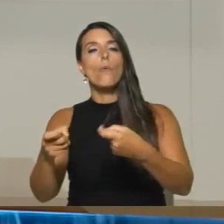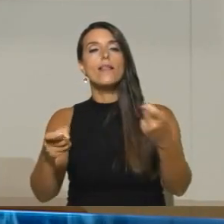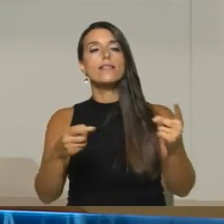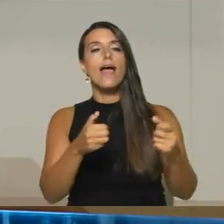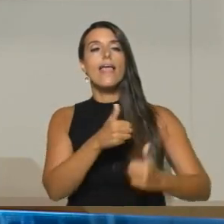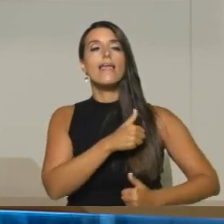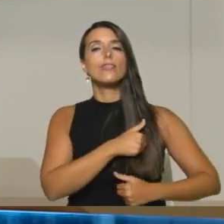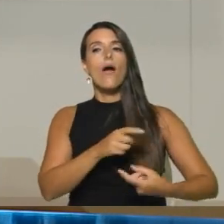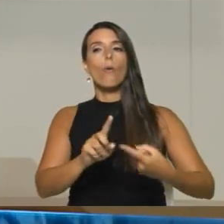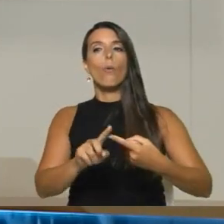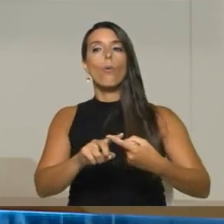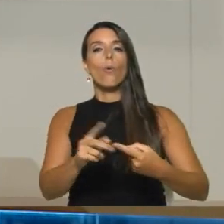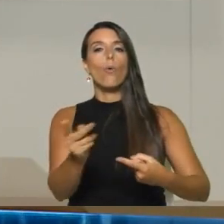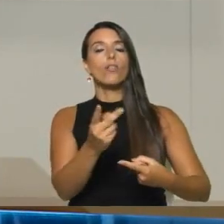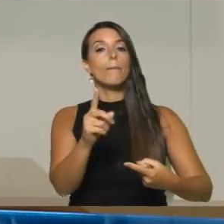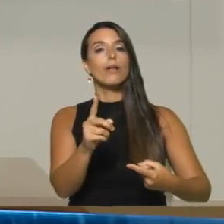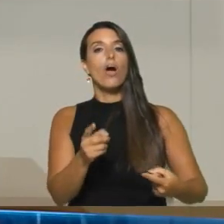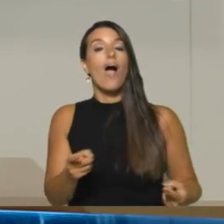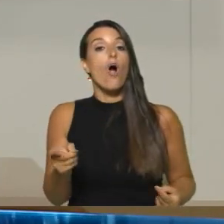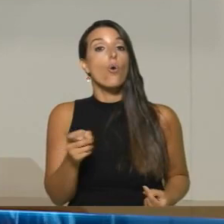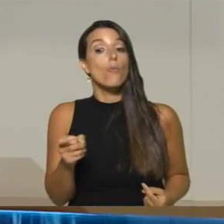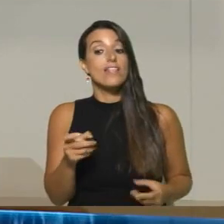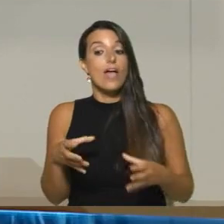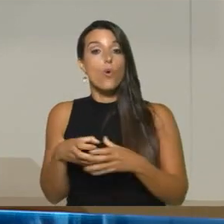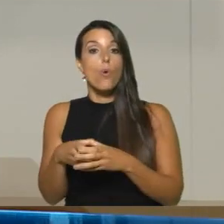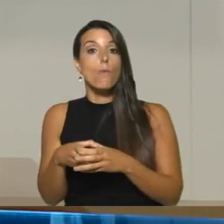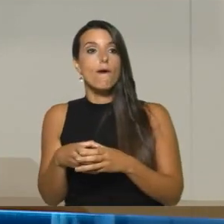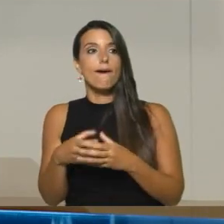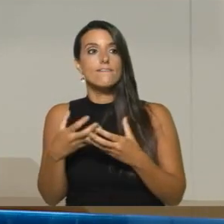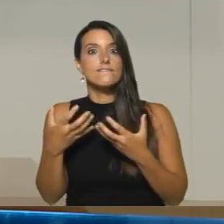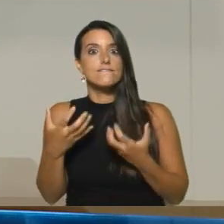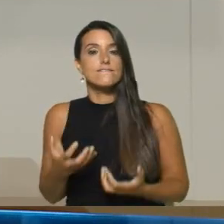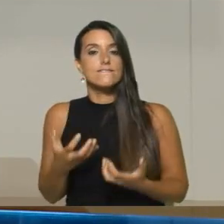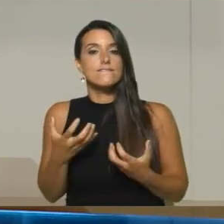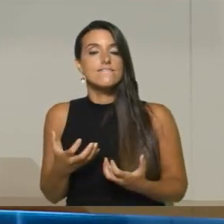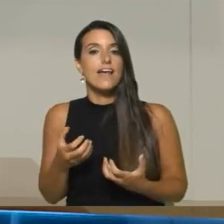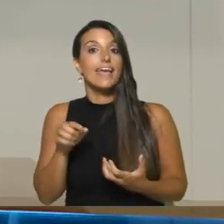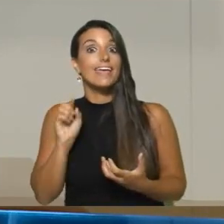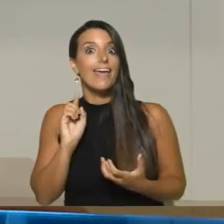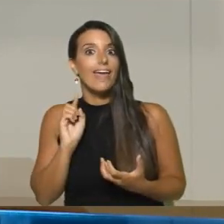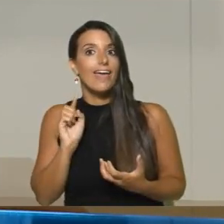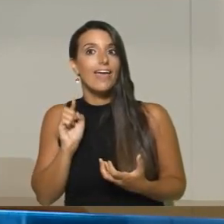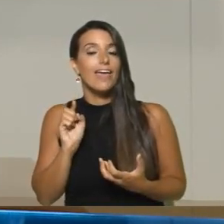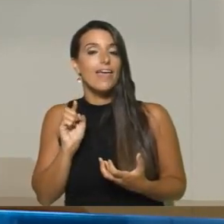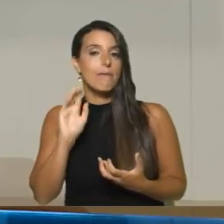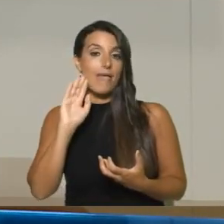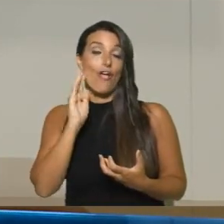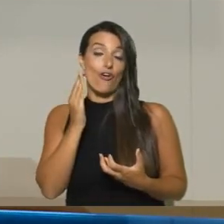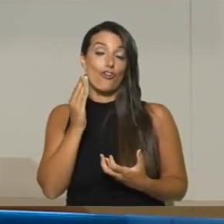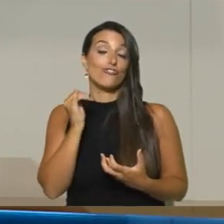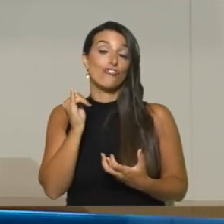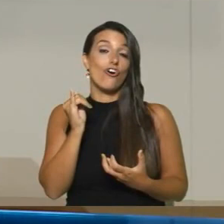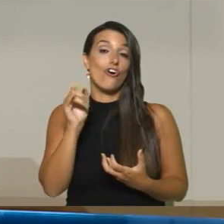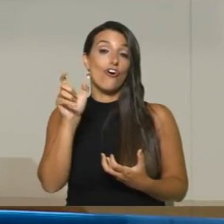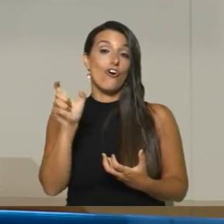ejército Lo cierto es que el partido tuvo un tal entusiasmo pesando esto que me lo ha reconocido